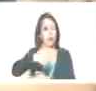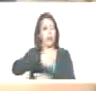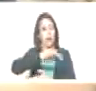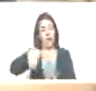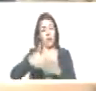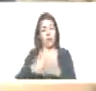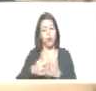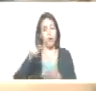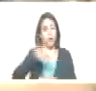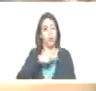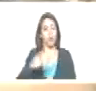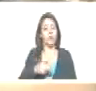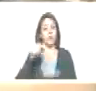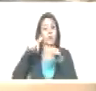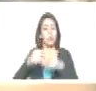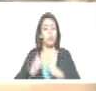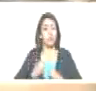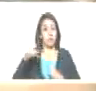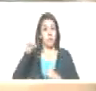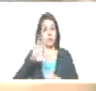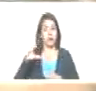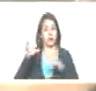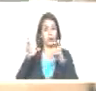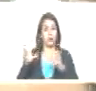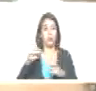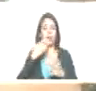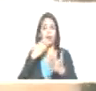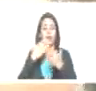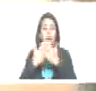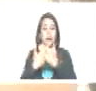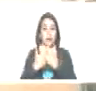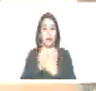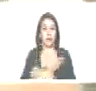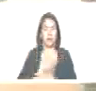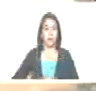en esta patria nueva. Muchas gracias, querido presidente.